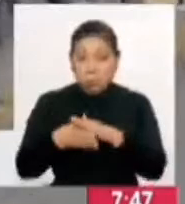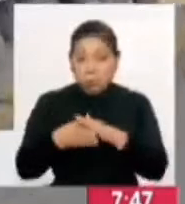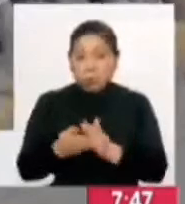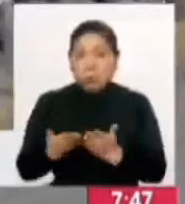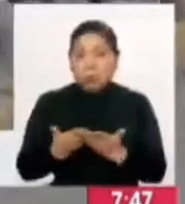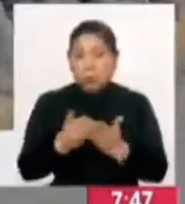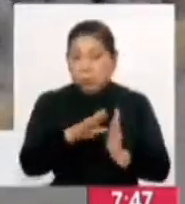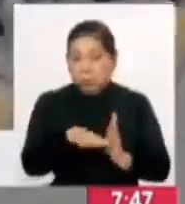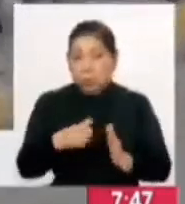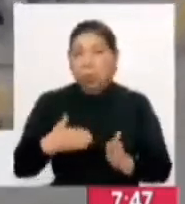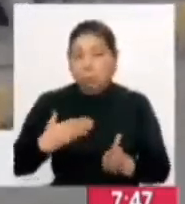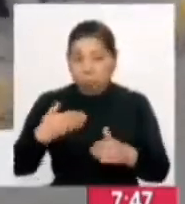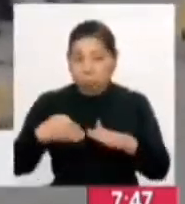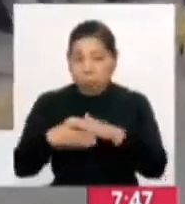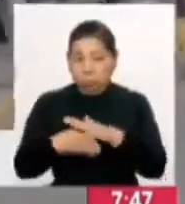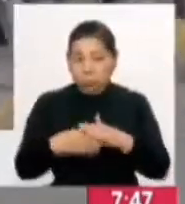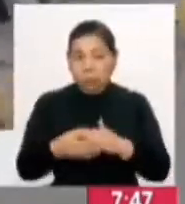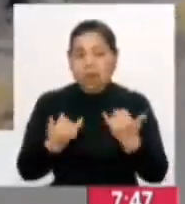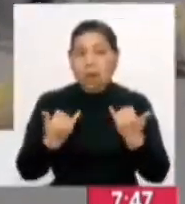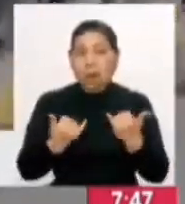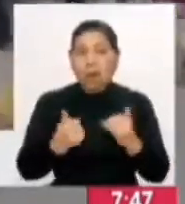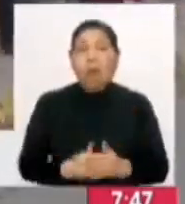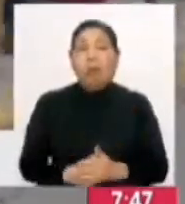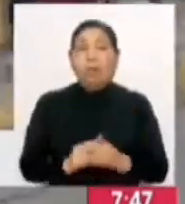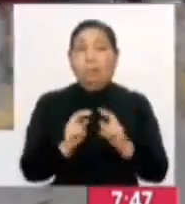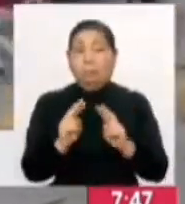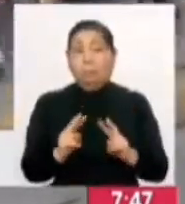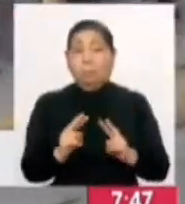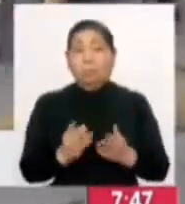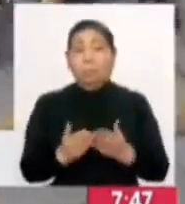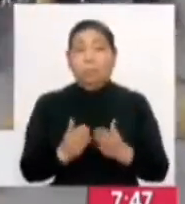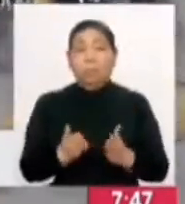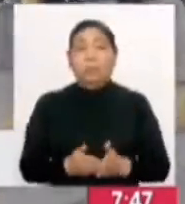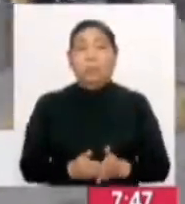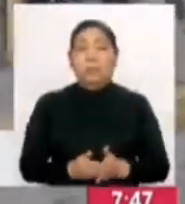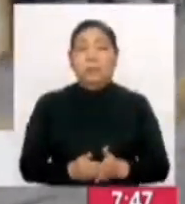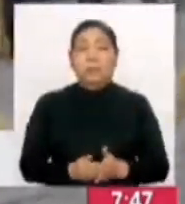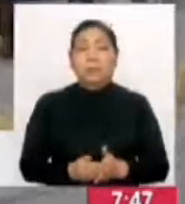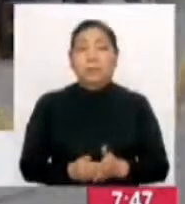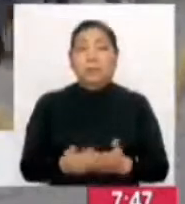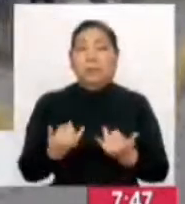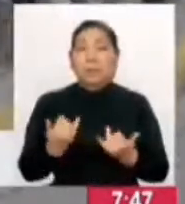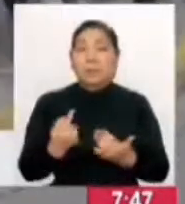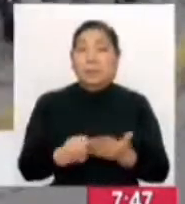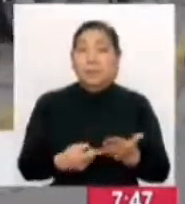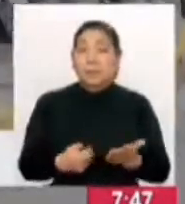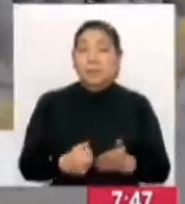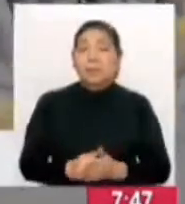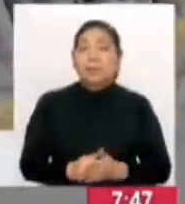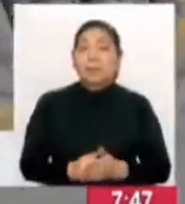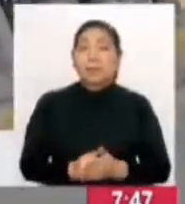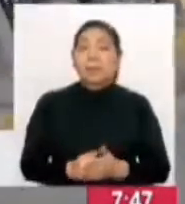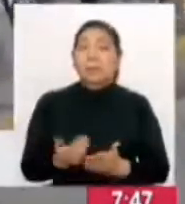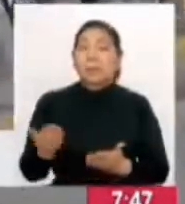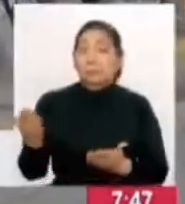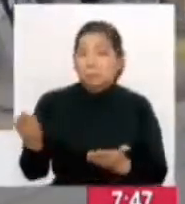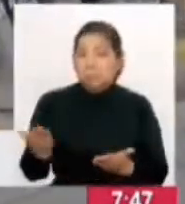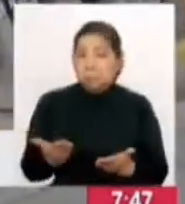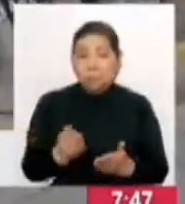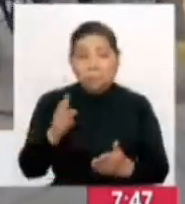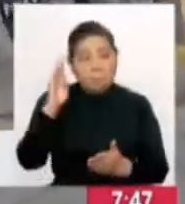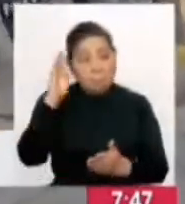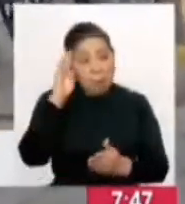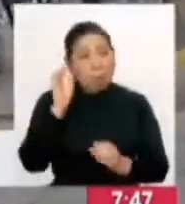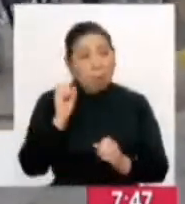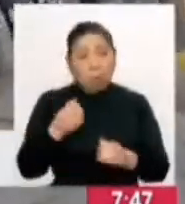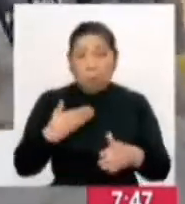puedan ingresar. En estos momentos podemos ver a un escolar que acaba de llegar y que ha recibido un espacio de la